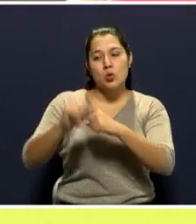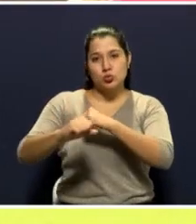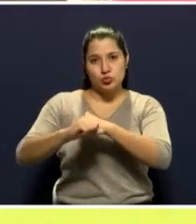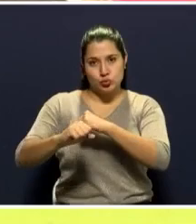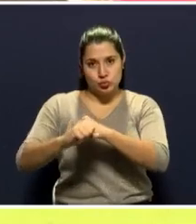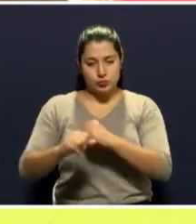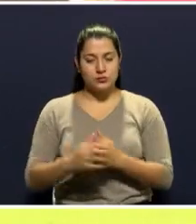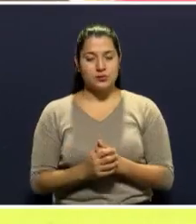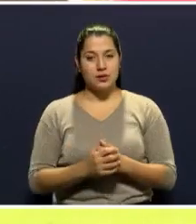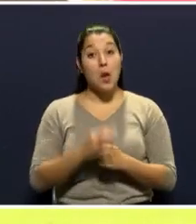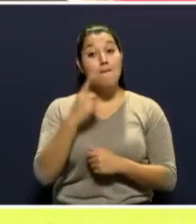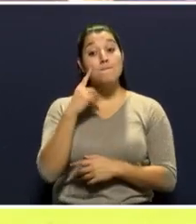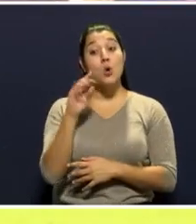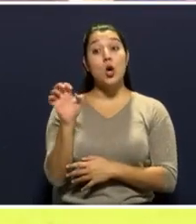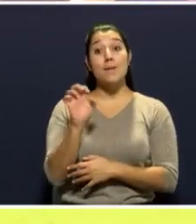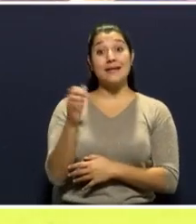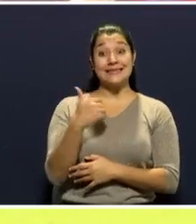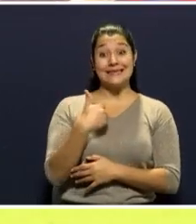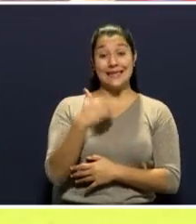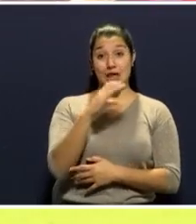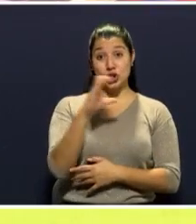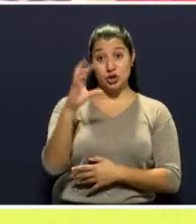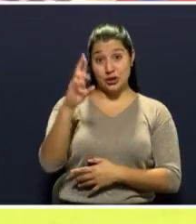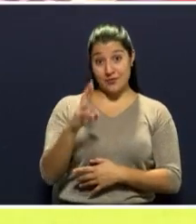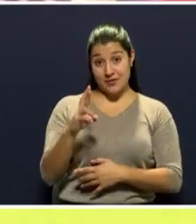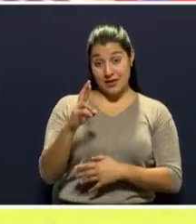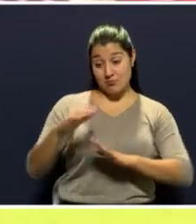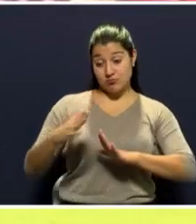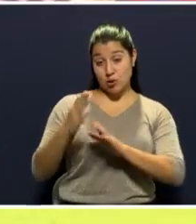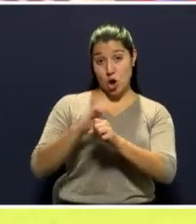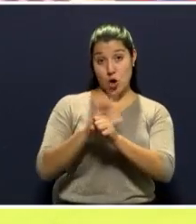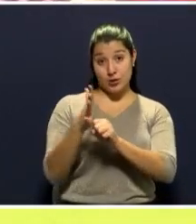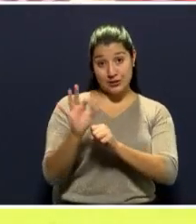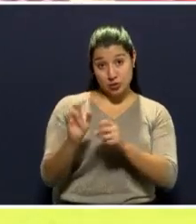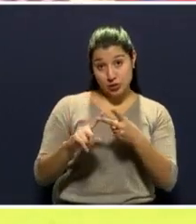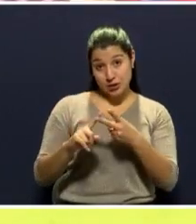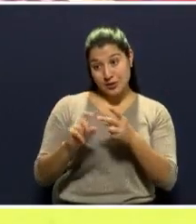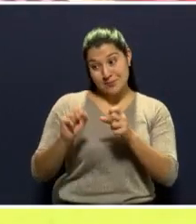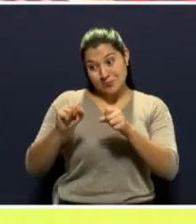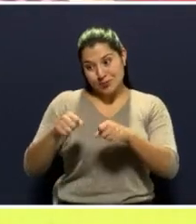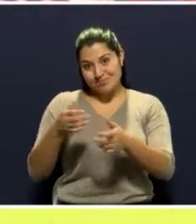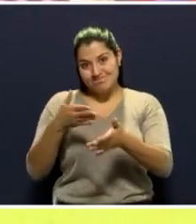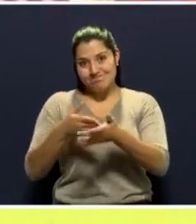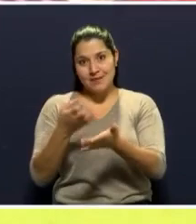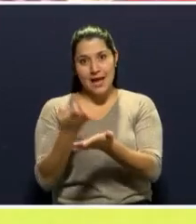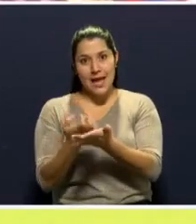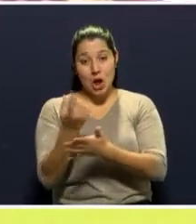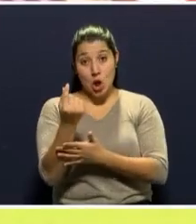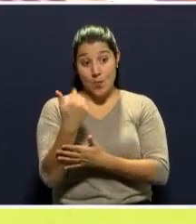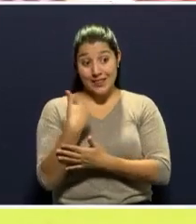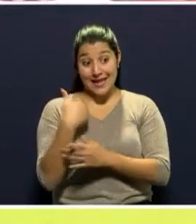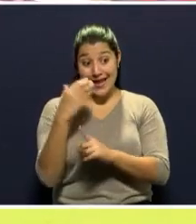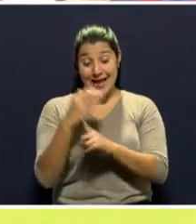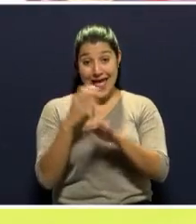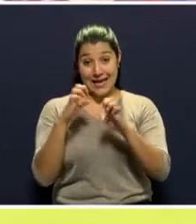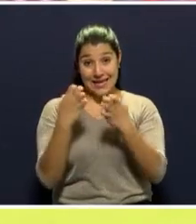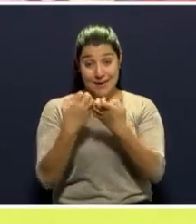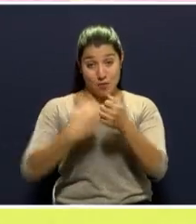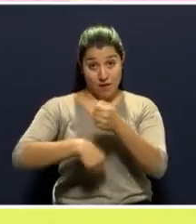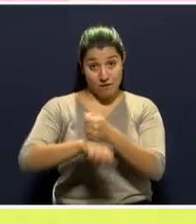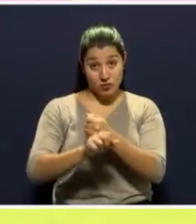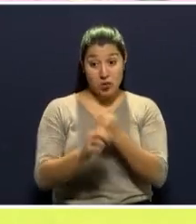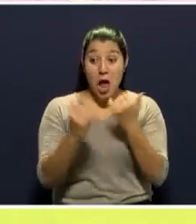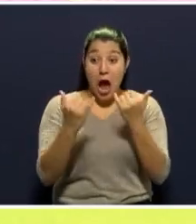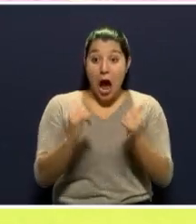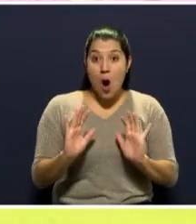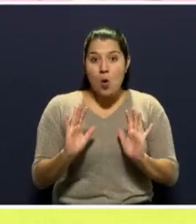Ante la emergencia que vive el país por el COVID-19 y con el posible panorama económico que afrontarán los equipos, toma fuerza la iniciativa de